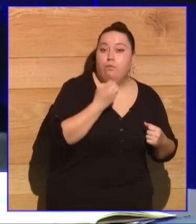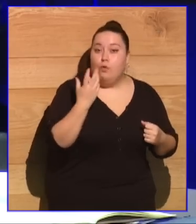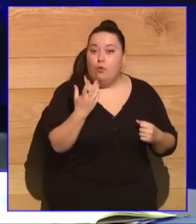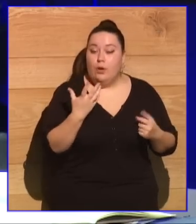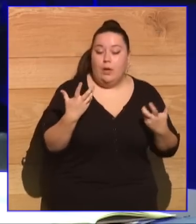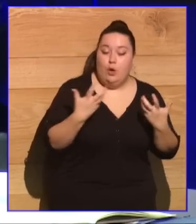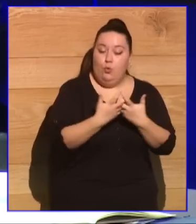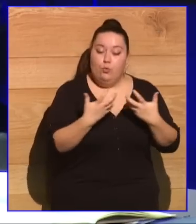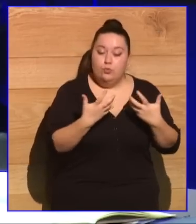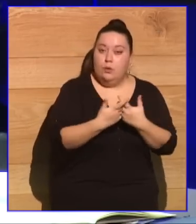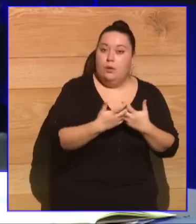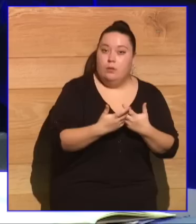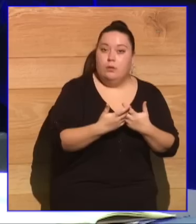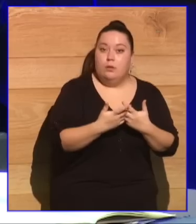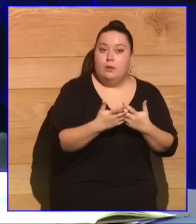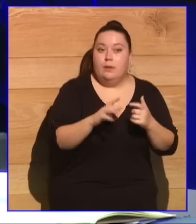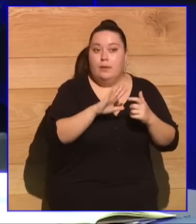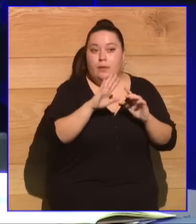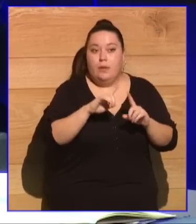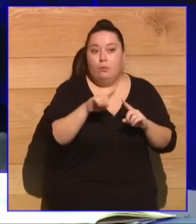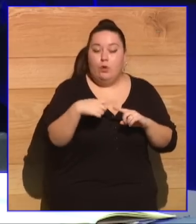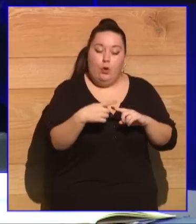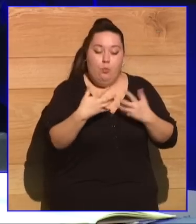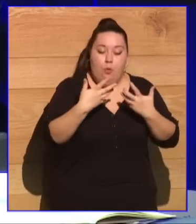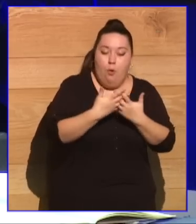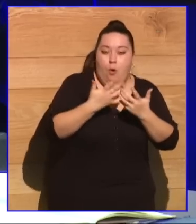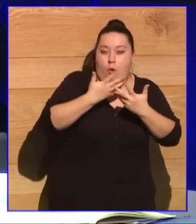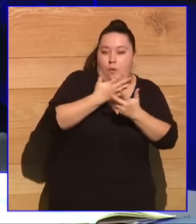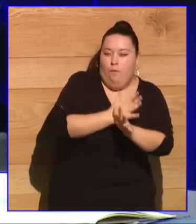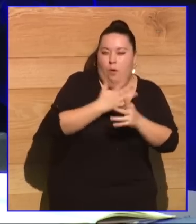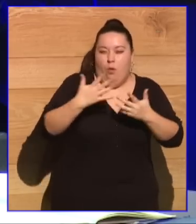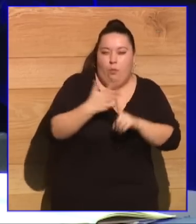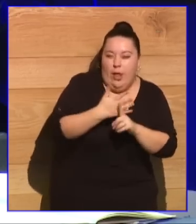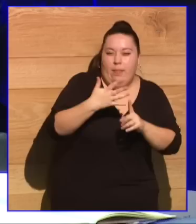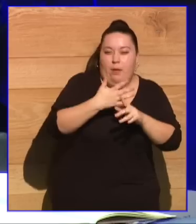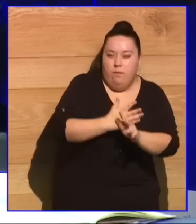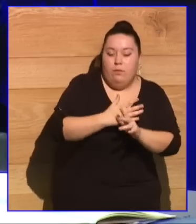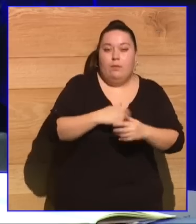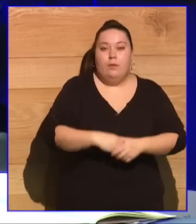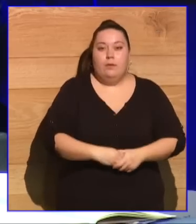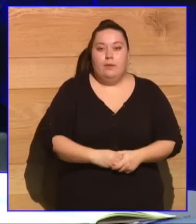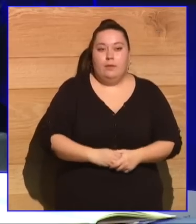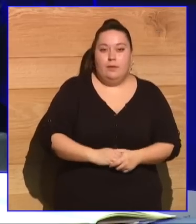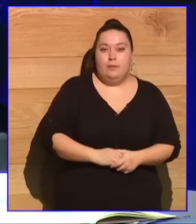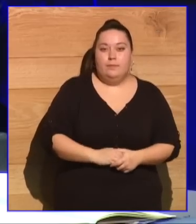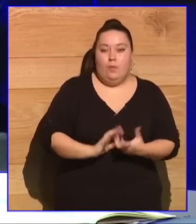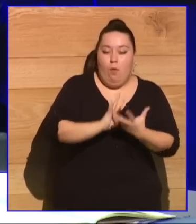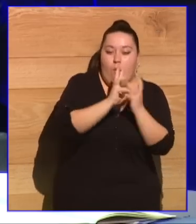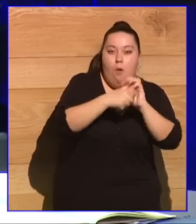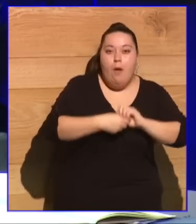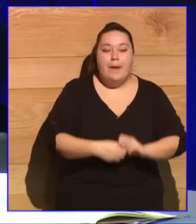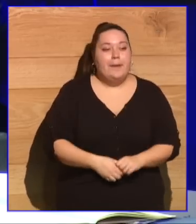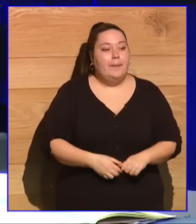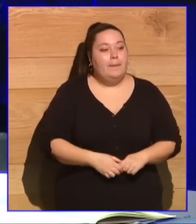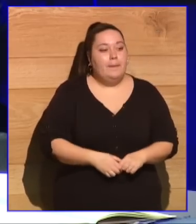luchan entre sí y que finalmente mantienen una especie de cópula violenta y degradante y devoradora. Los